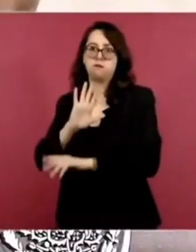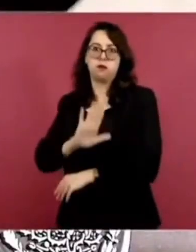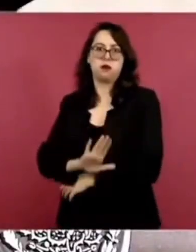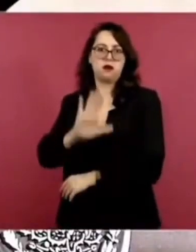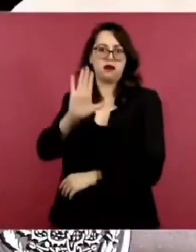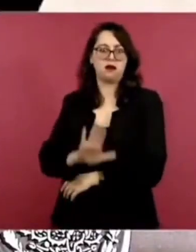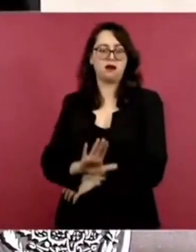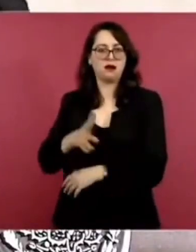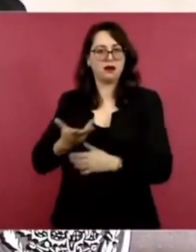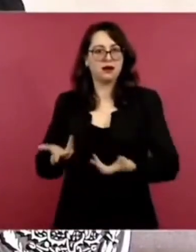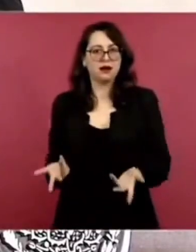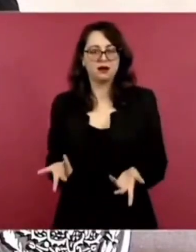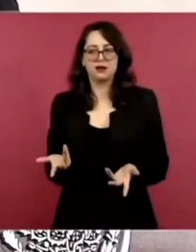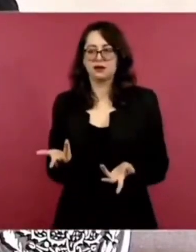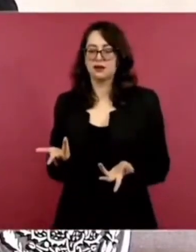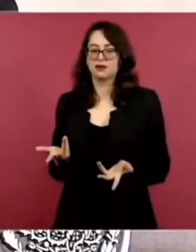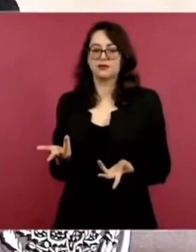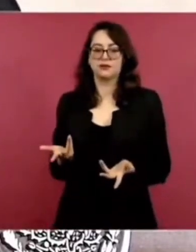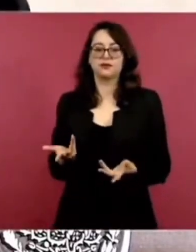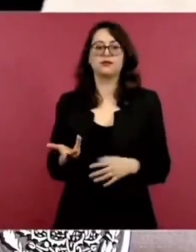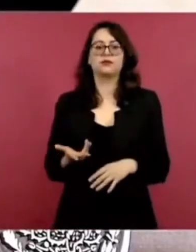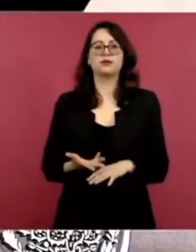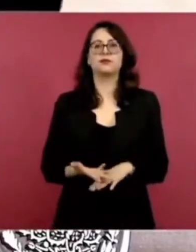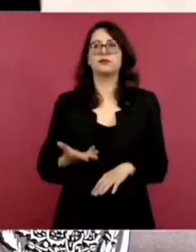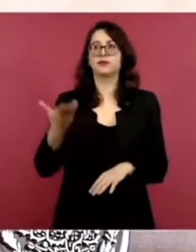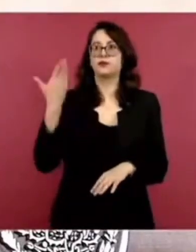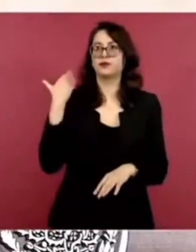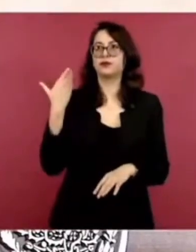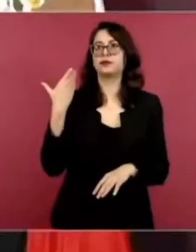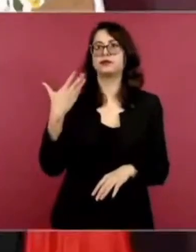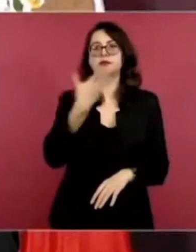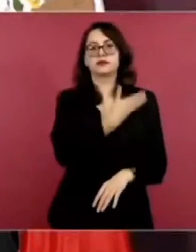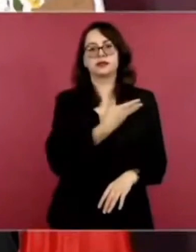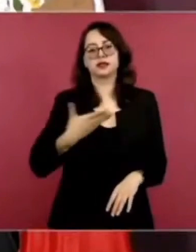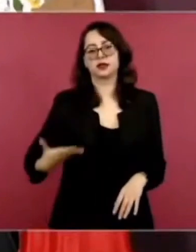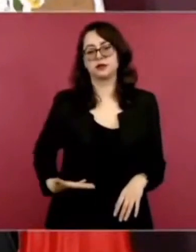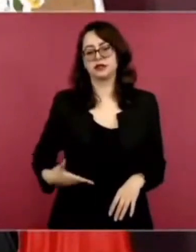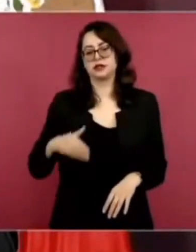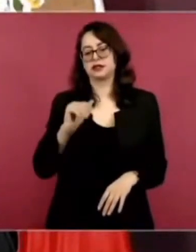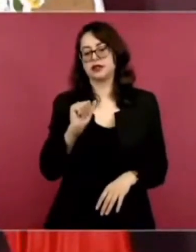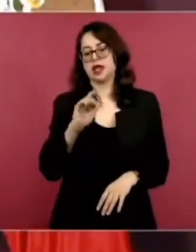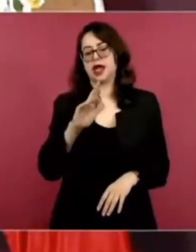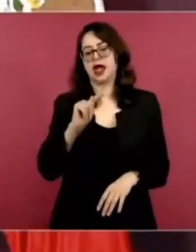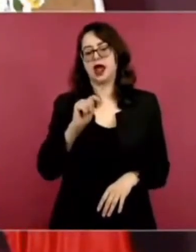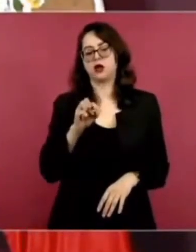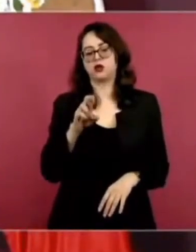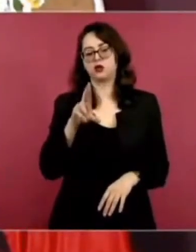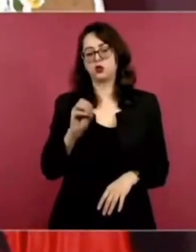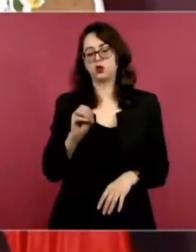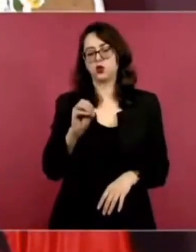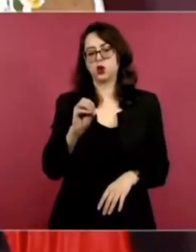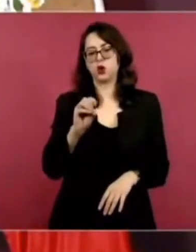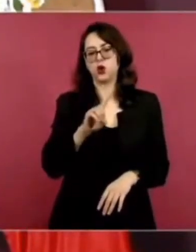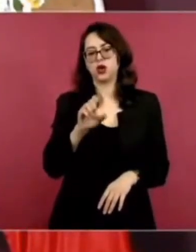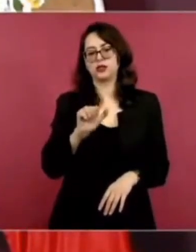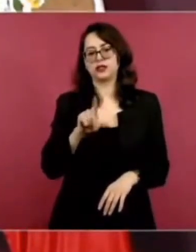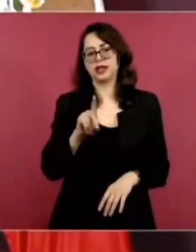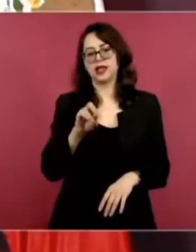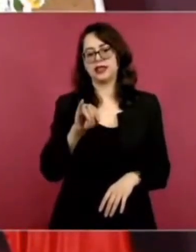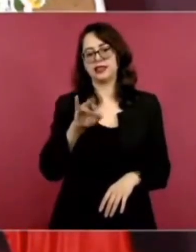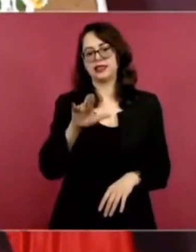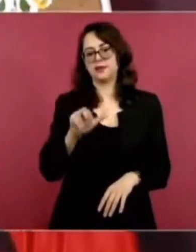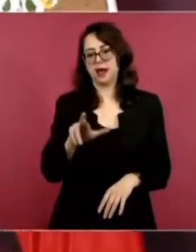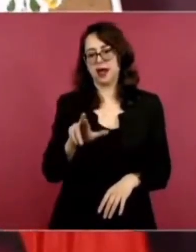Cuando estaba el ministro Saldívar de presidente, me llamaba mucho la atención y además me gustaba